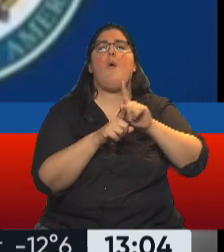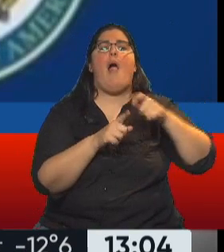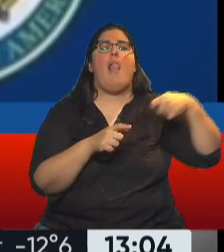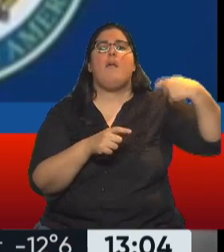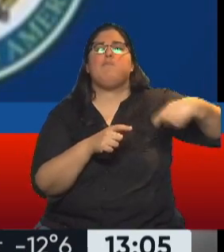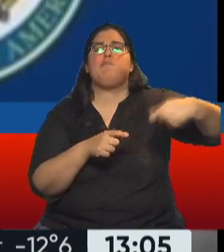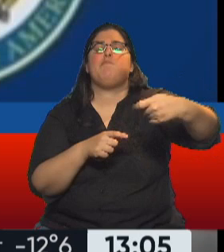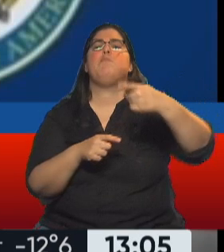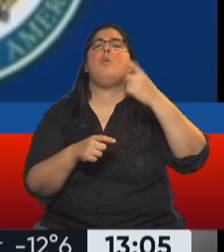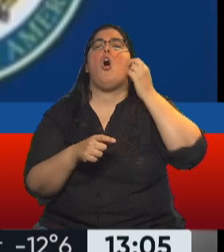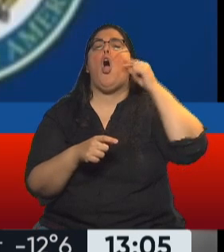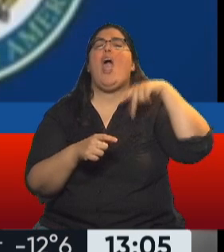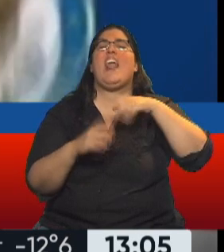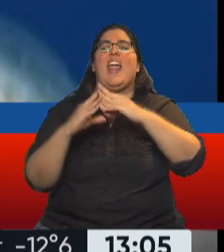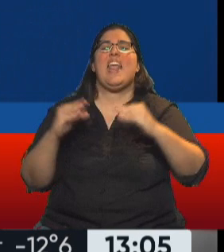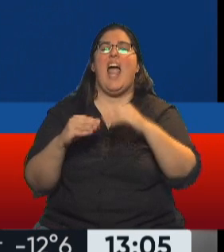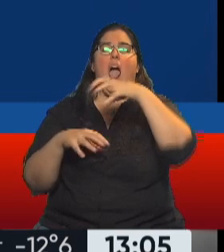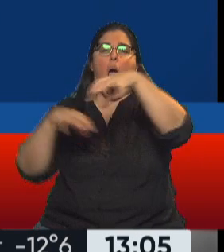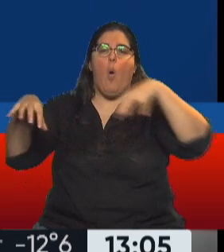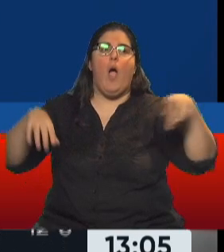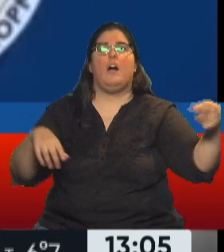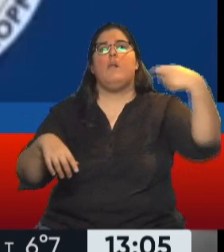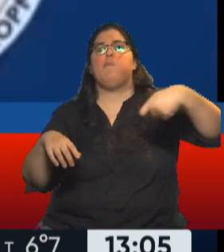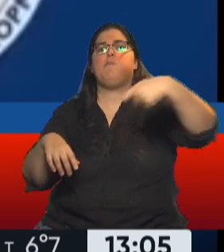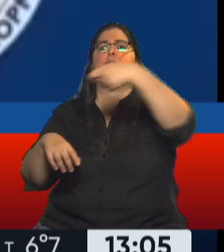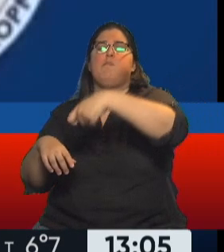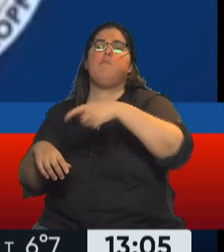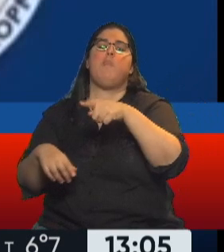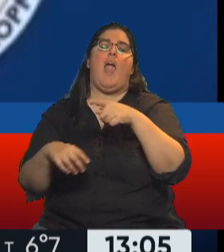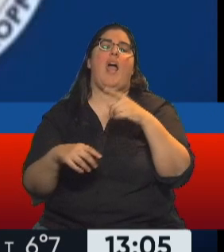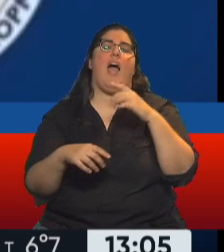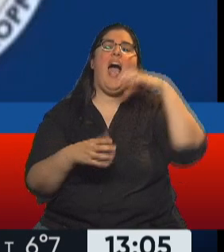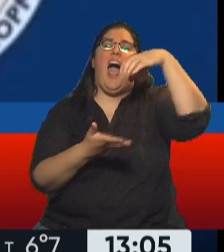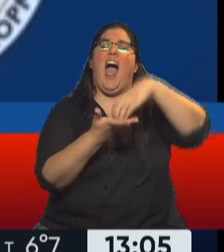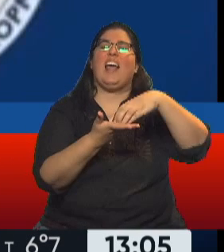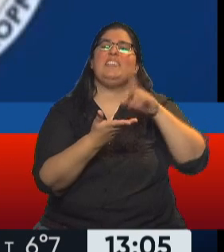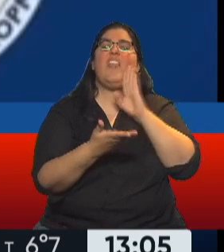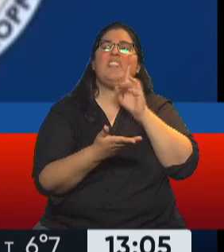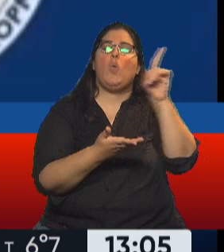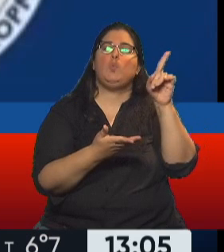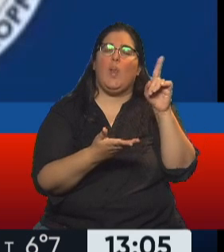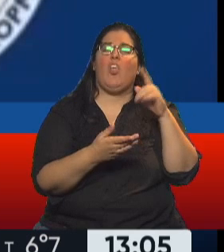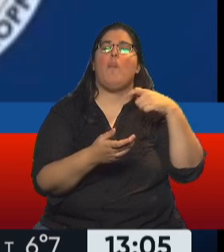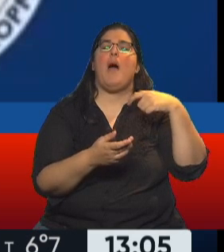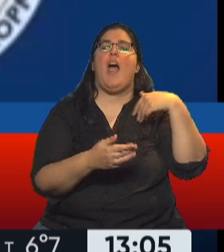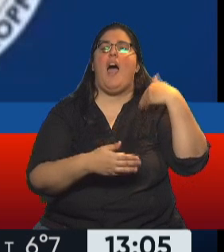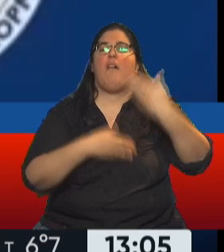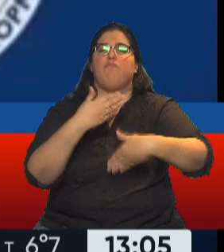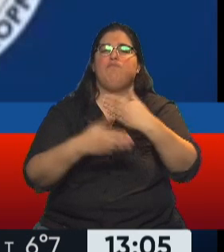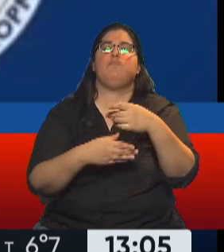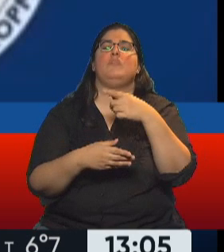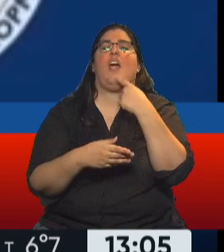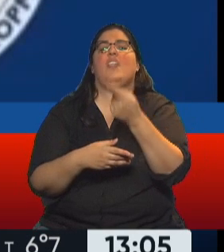organizaciones locales a través de la USAID, la Agencia de los Estados Unidos para el Desarrollo, a la que con frecuencia se atribuye ser la